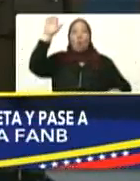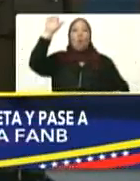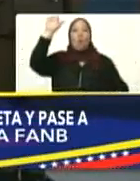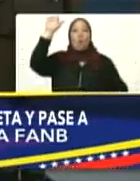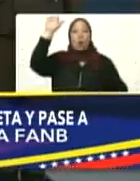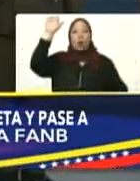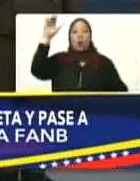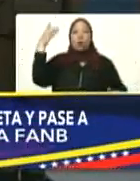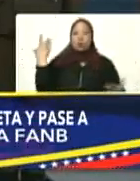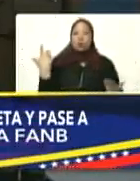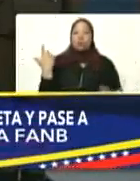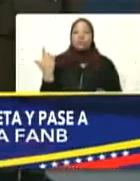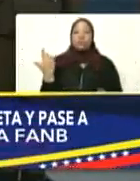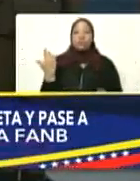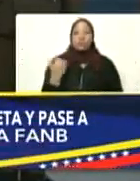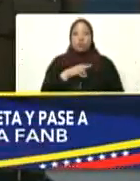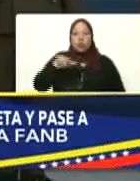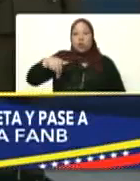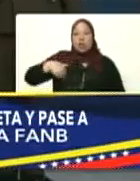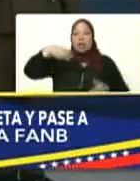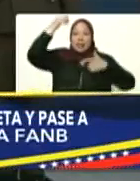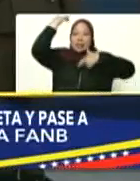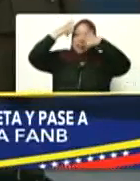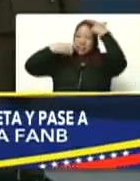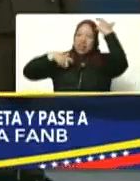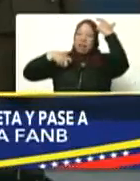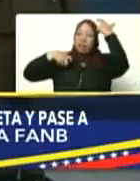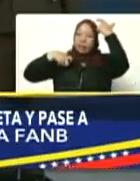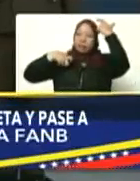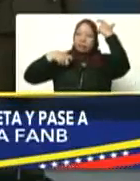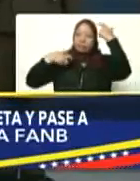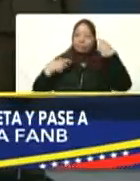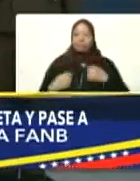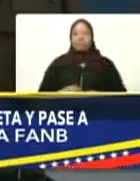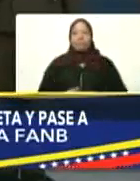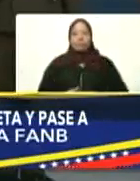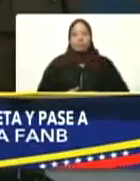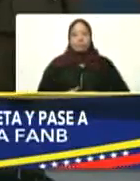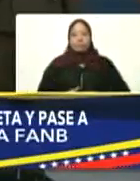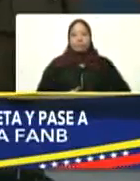juran delante del legado de nuestro comandante Hugo Rafael Chávez Frías,